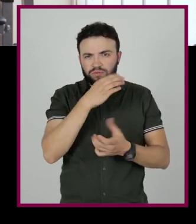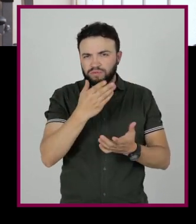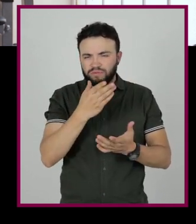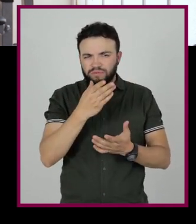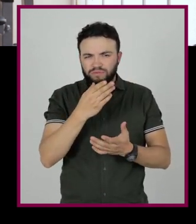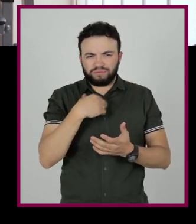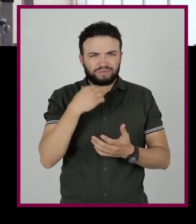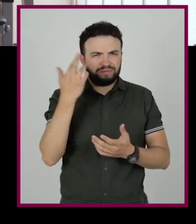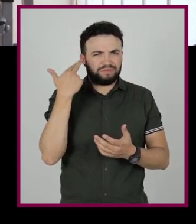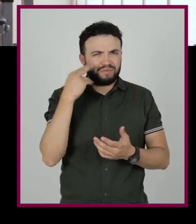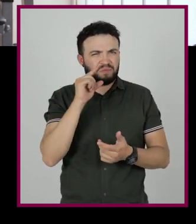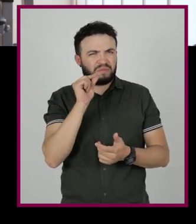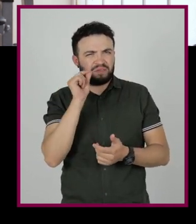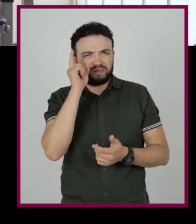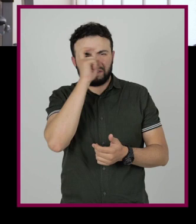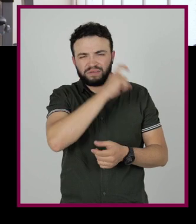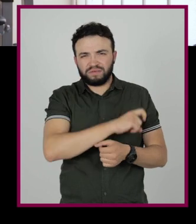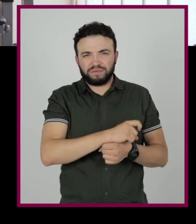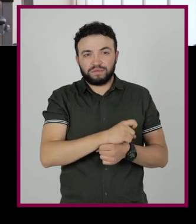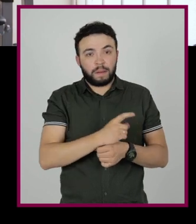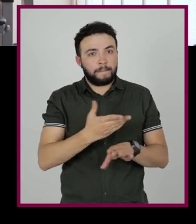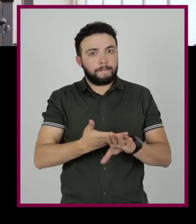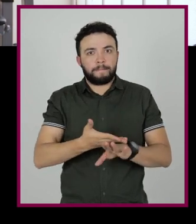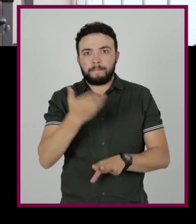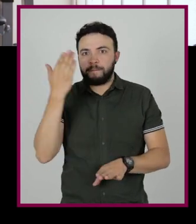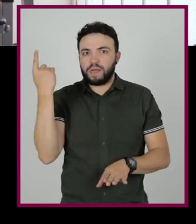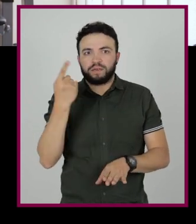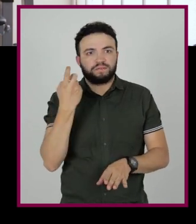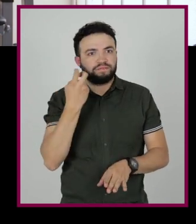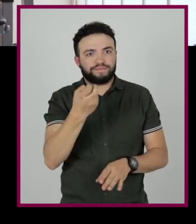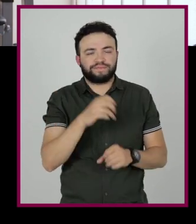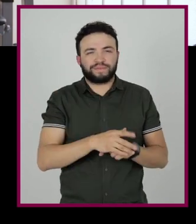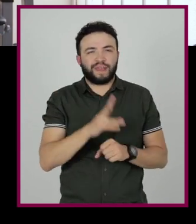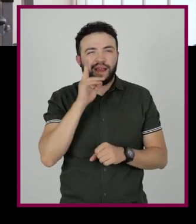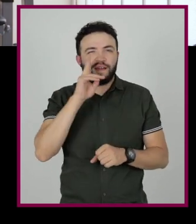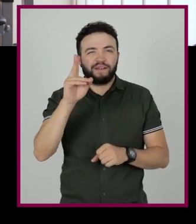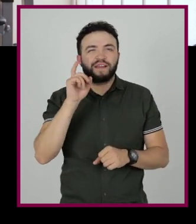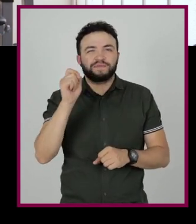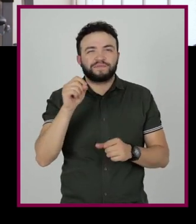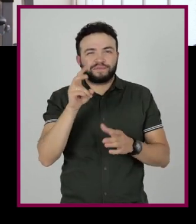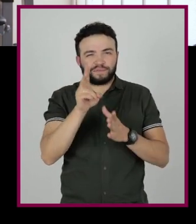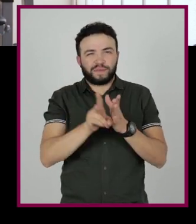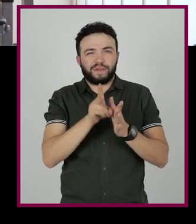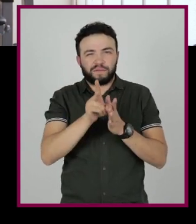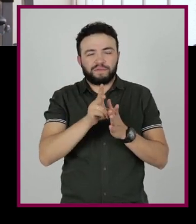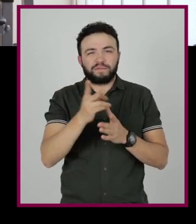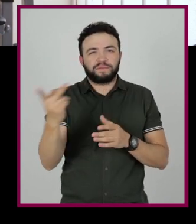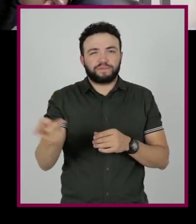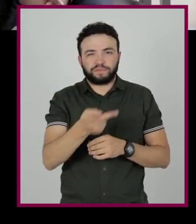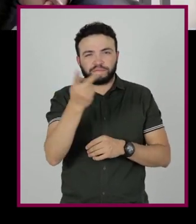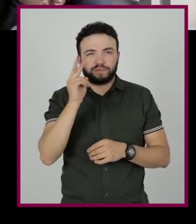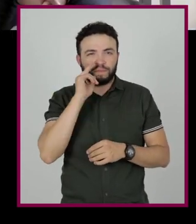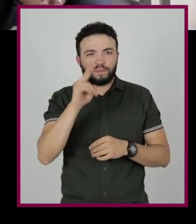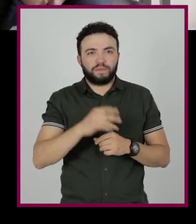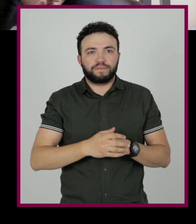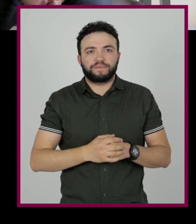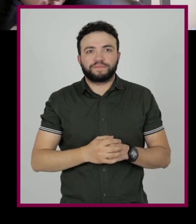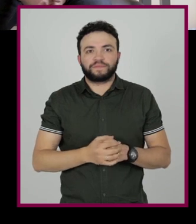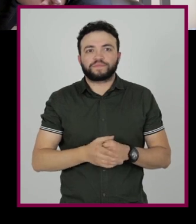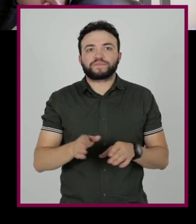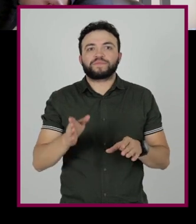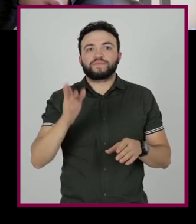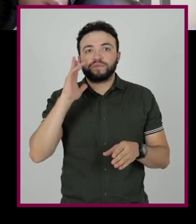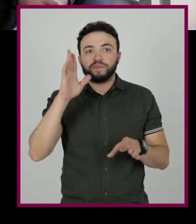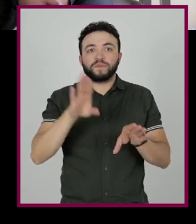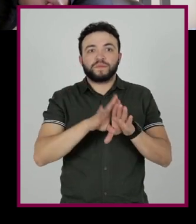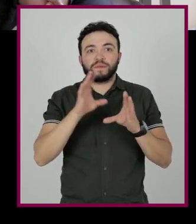sé, suena algo complicado. Es más que eso, es... Mejor vamos a ver su videopregunta. Hola Juanma, hola Cetla,